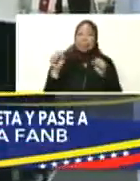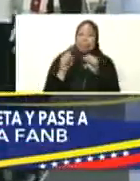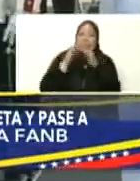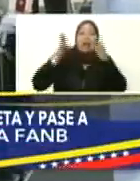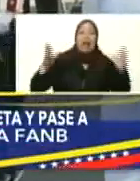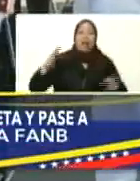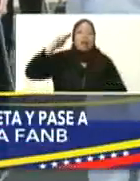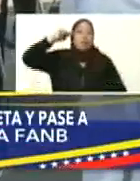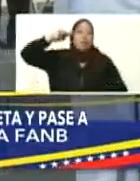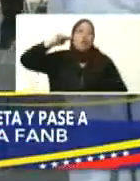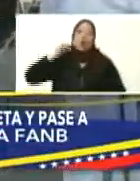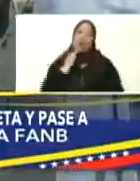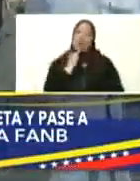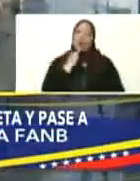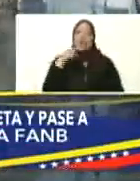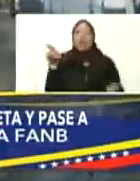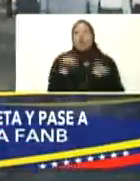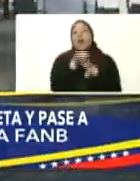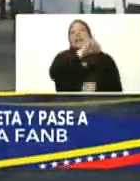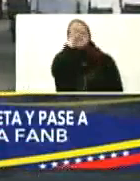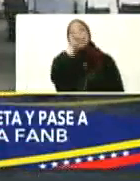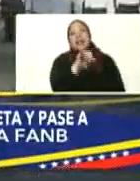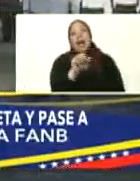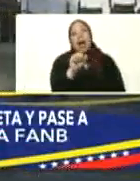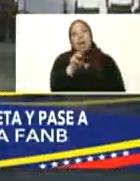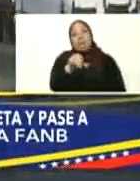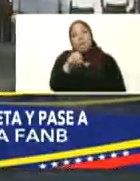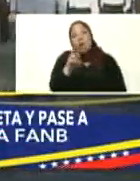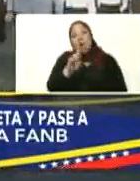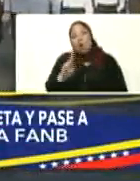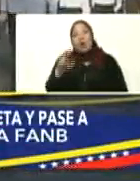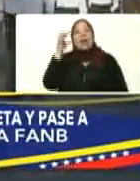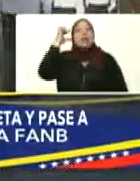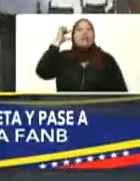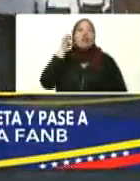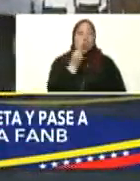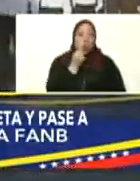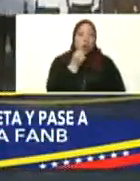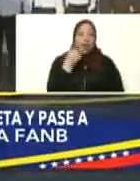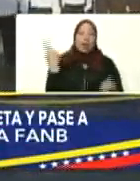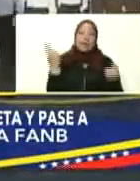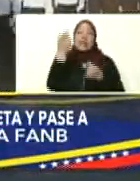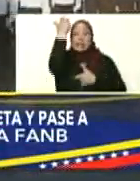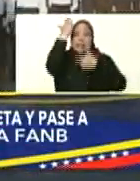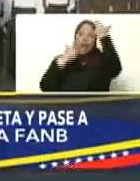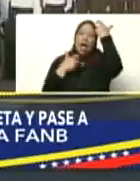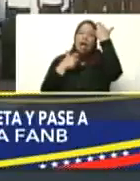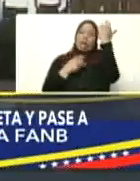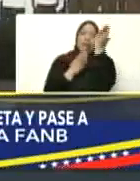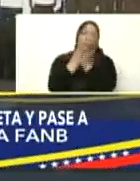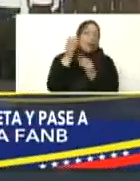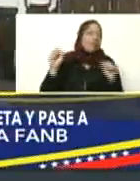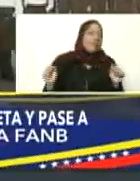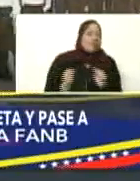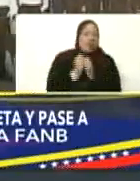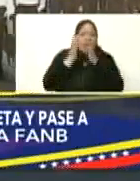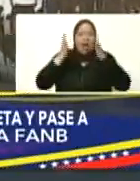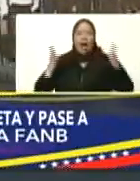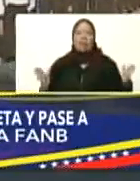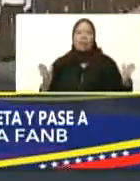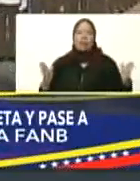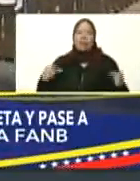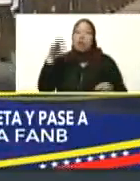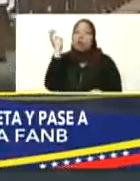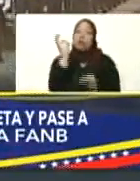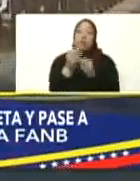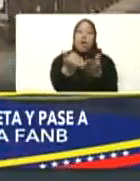de Bolívar, de Zamora, de Sucre y de nuestro gigante Hugo Chávez, porque la fortuna